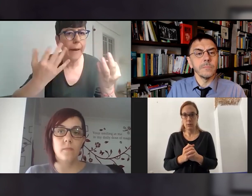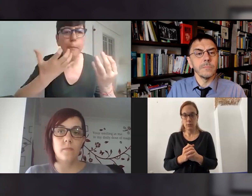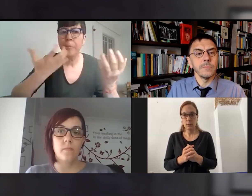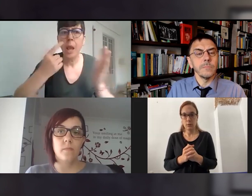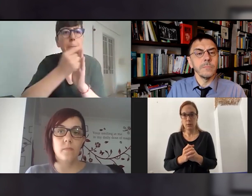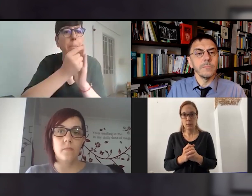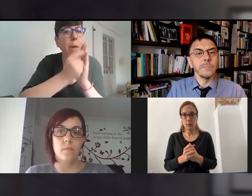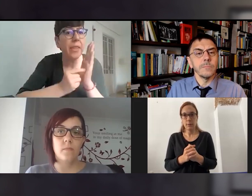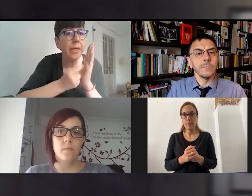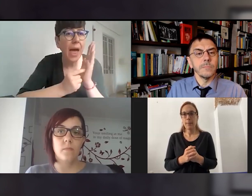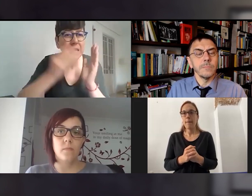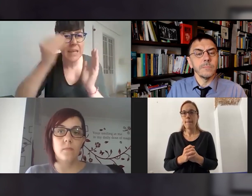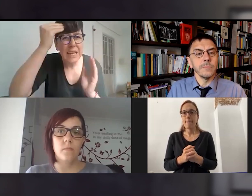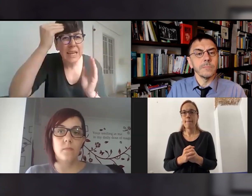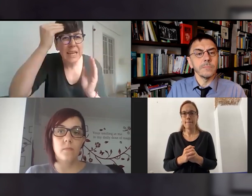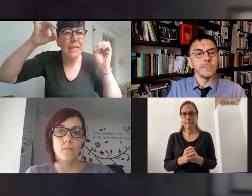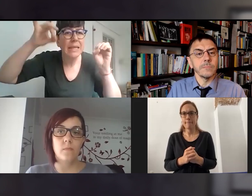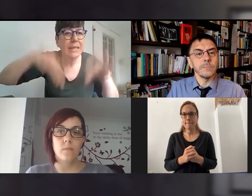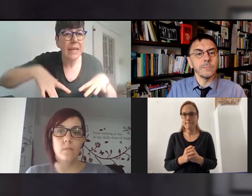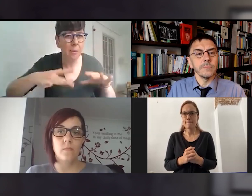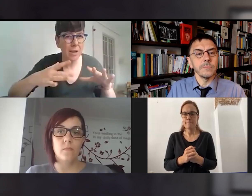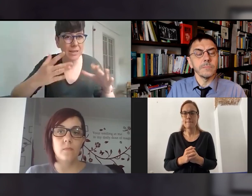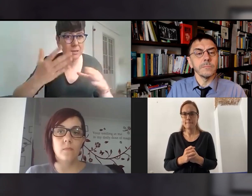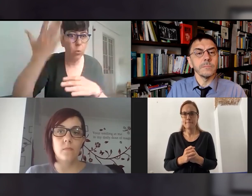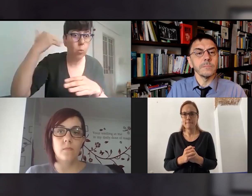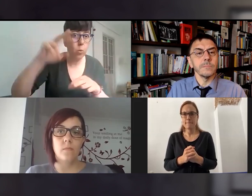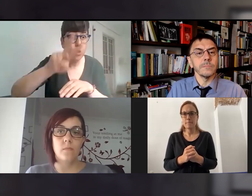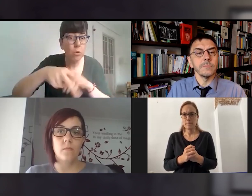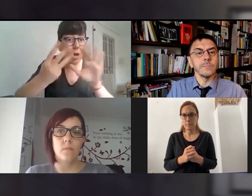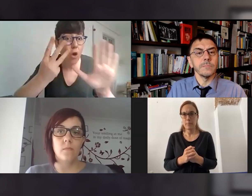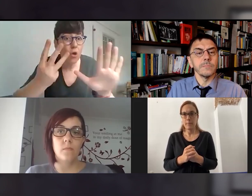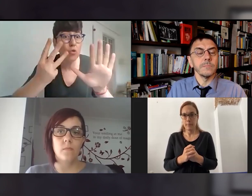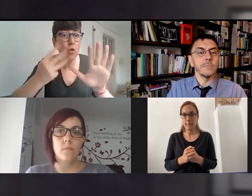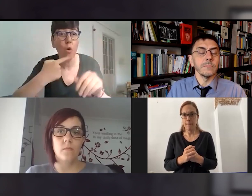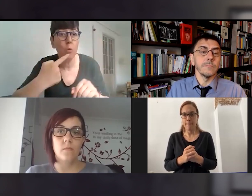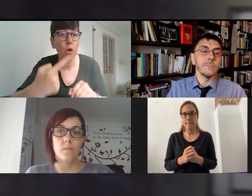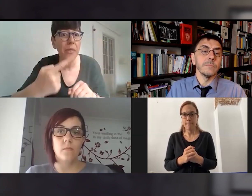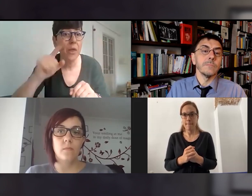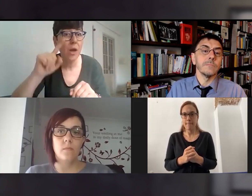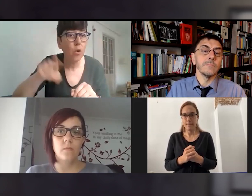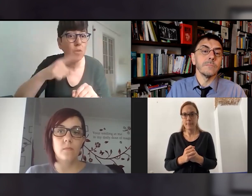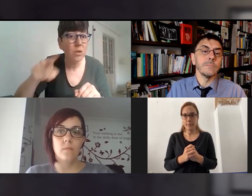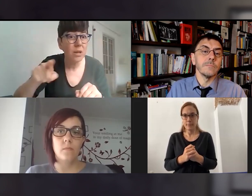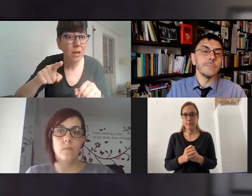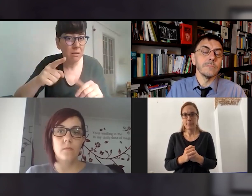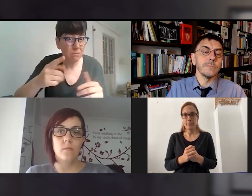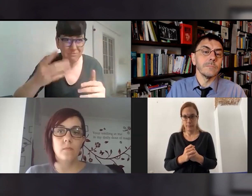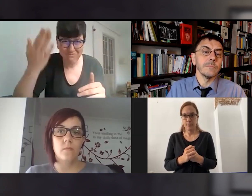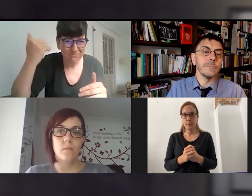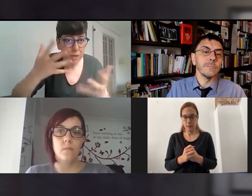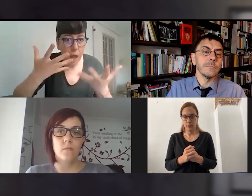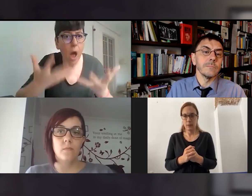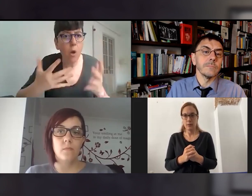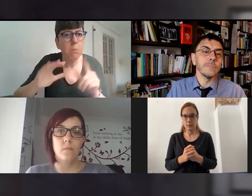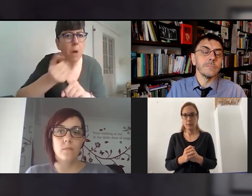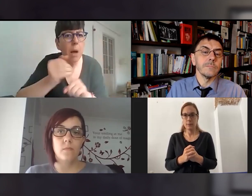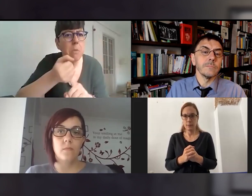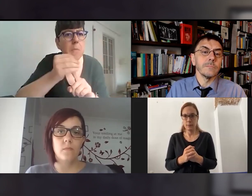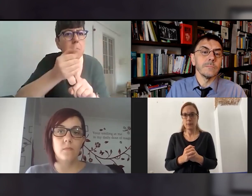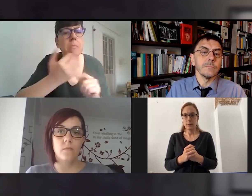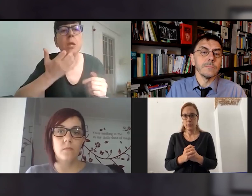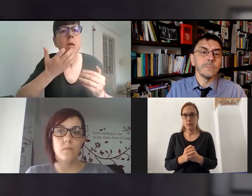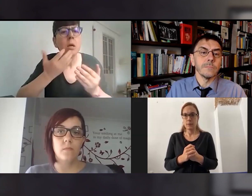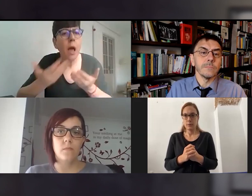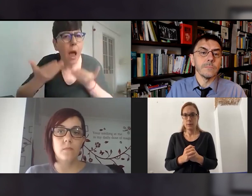Martínez Dalmau, y sí que se nota nuestro carisma. Estamos tomando medidas impensables en la crisis del 2008,